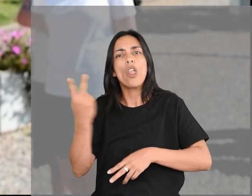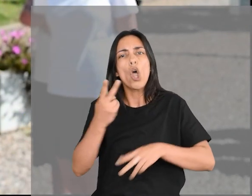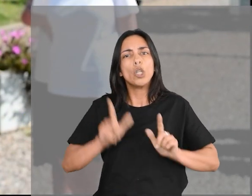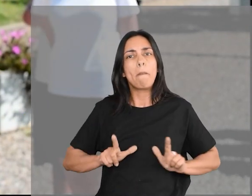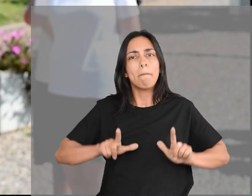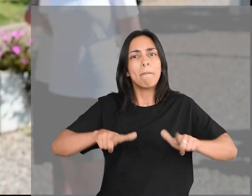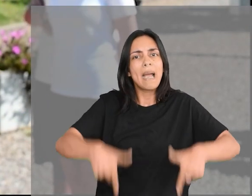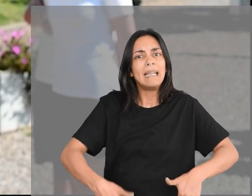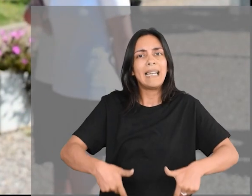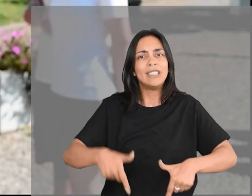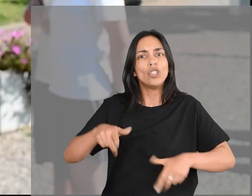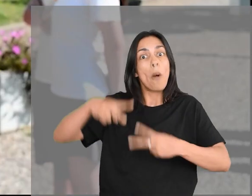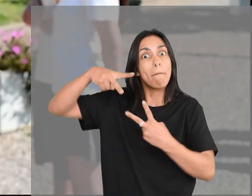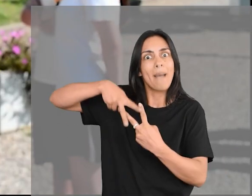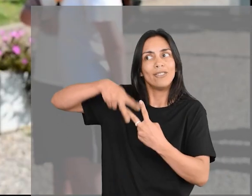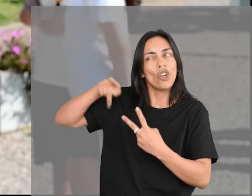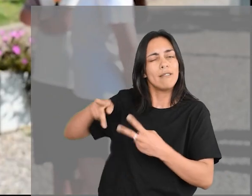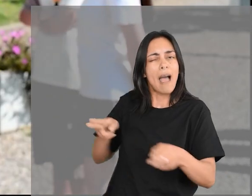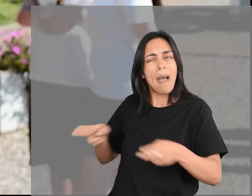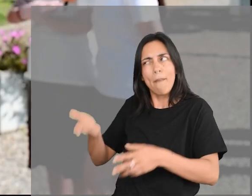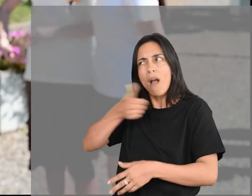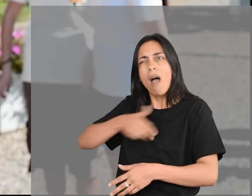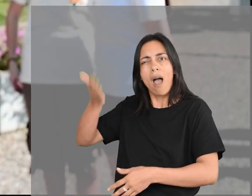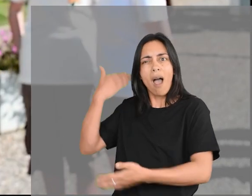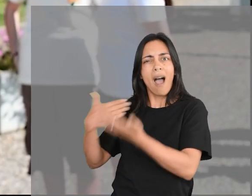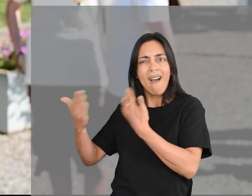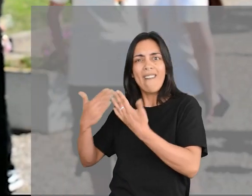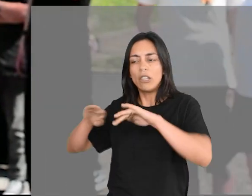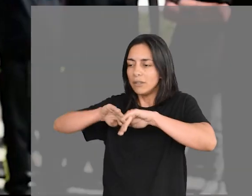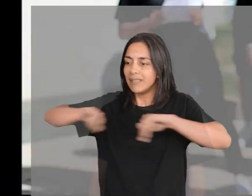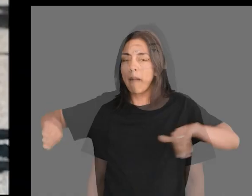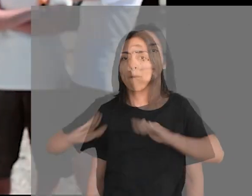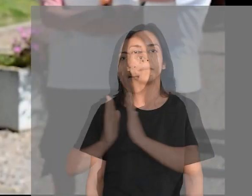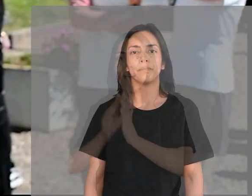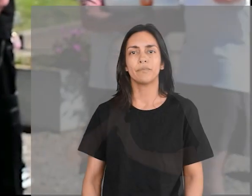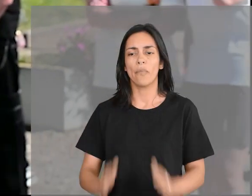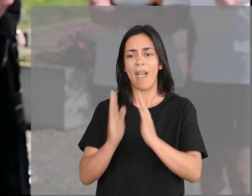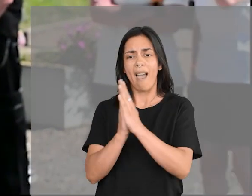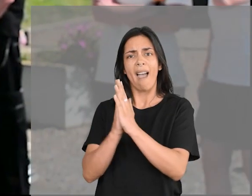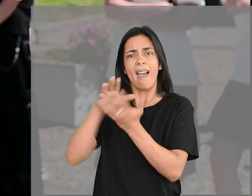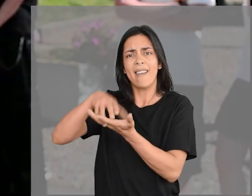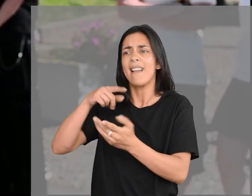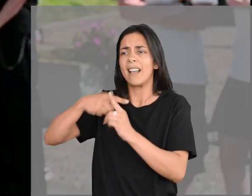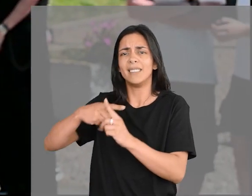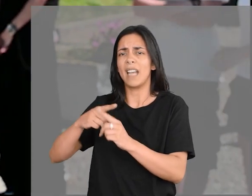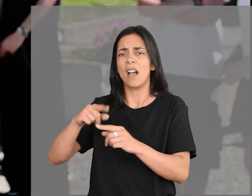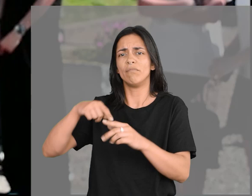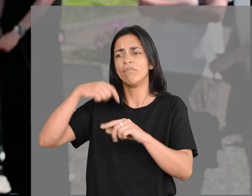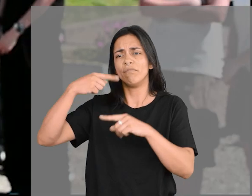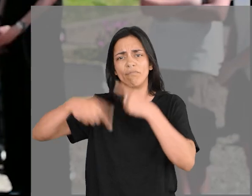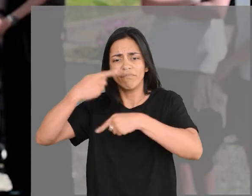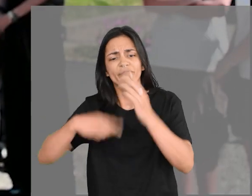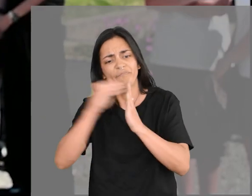ese gobierno y hablaron para tramitar esa ley. La iglesia será la encarga de seguir registrando